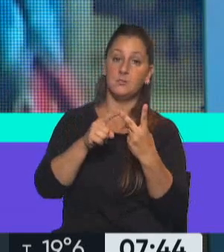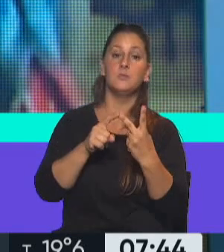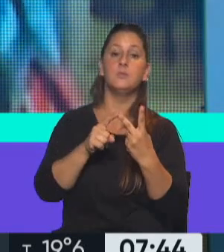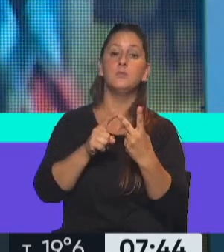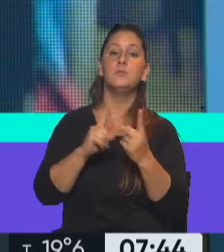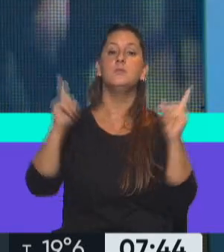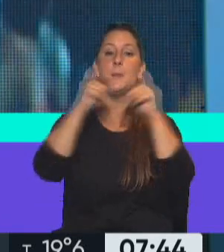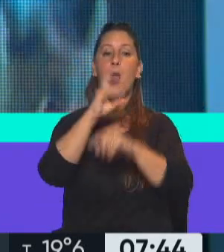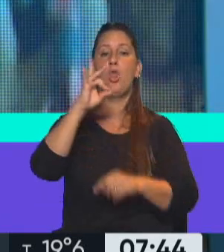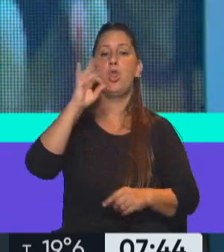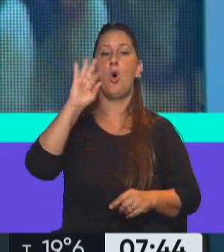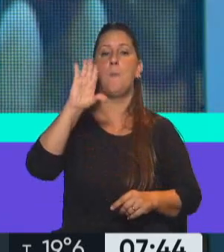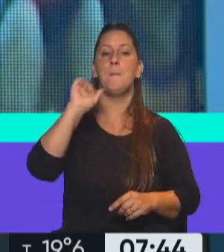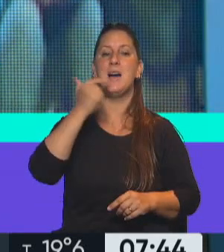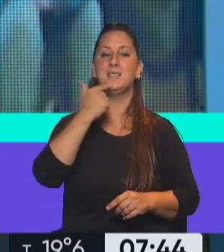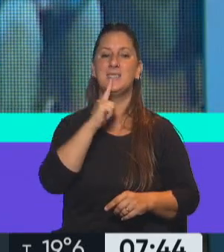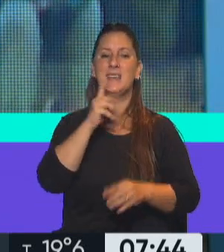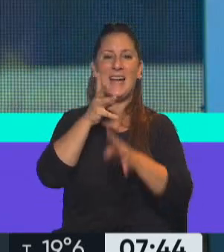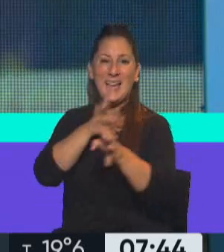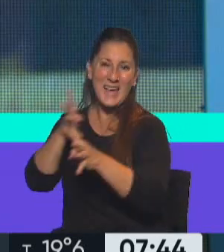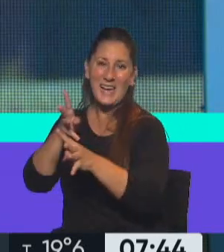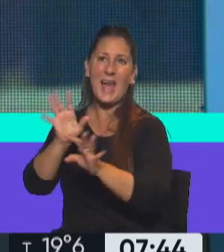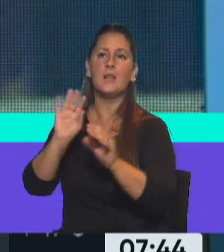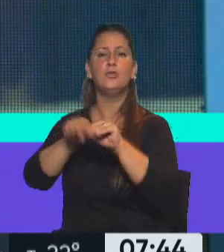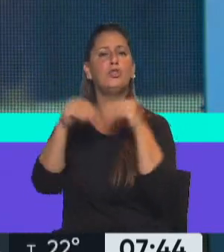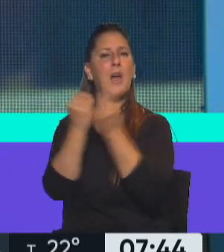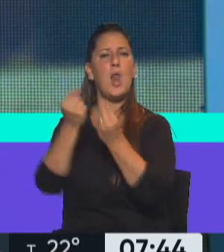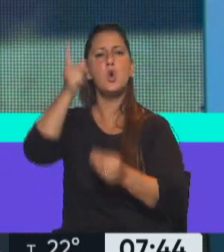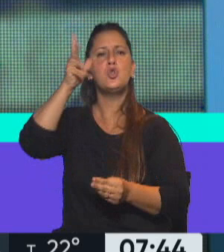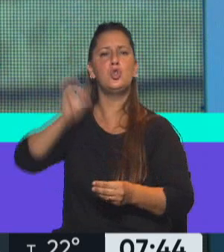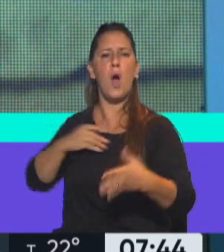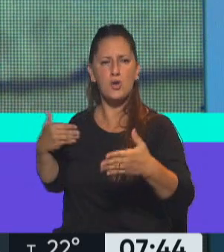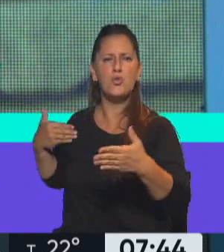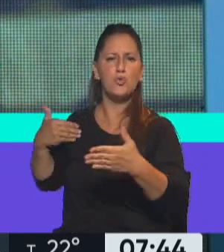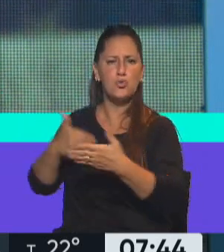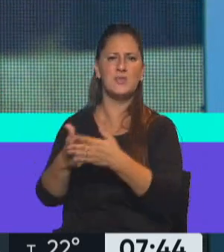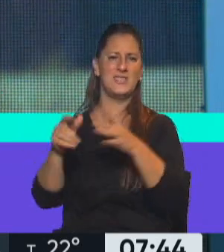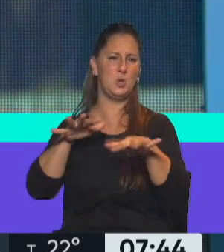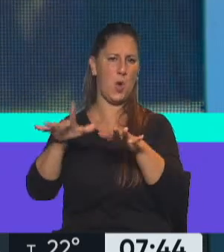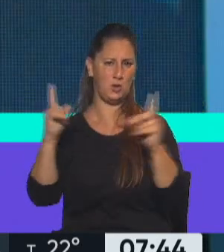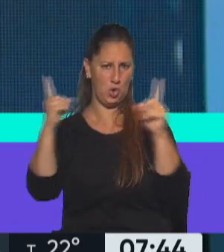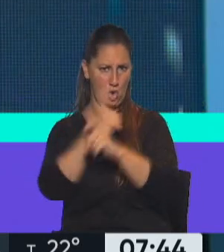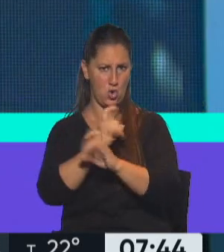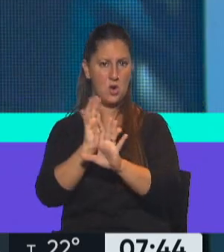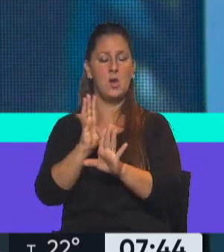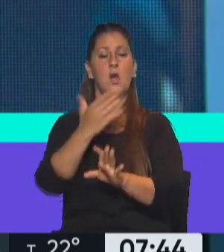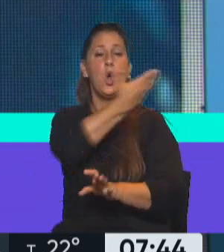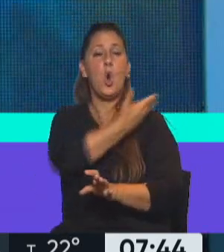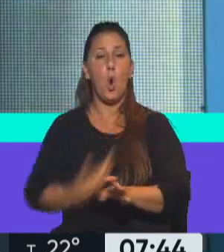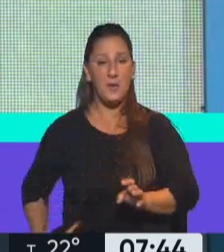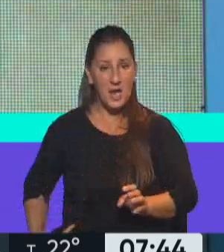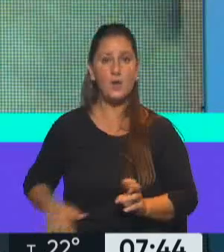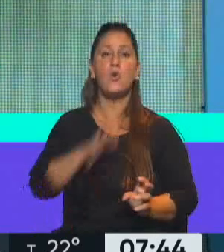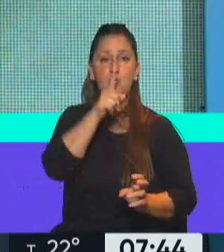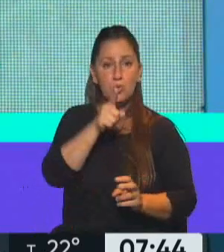la cuestión del Donbass. El Donbass está en guerra desde hace casi 8 años y es importante darse cuenta que el gobierno ruso reconoce a